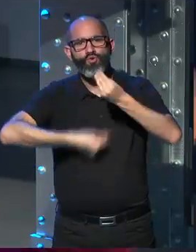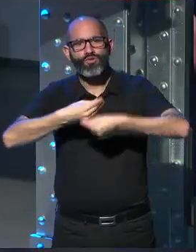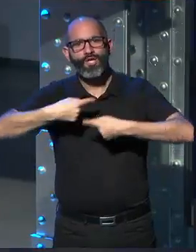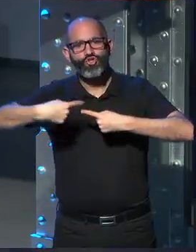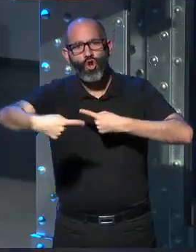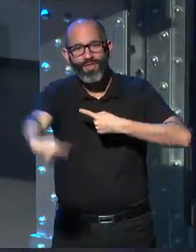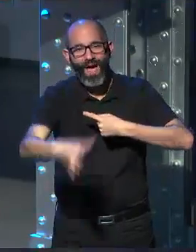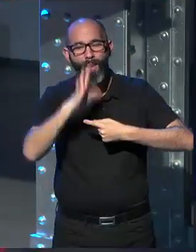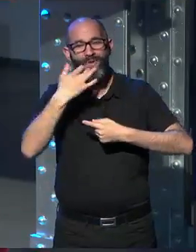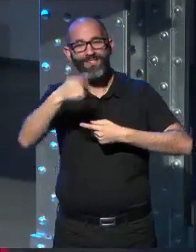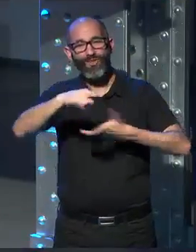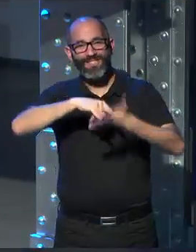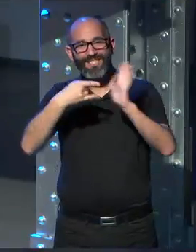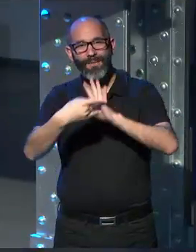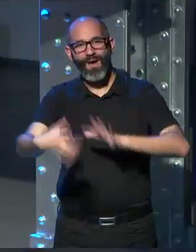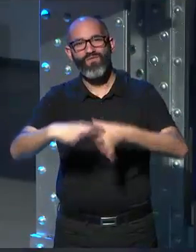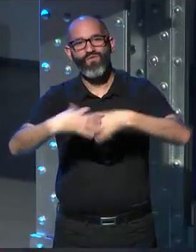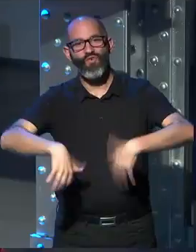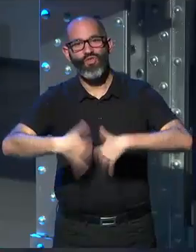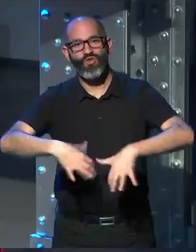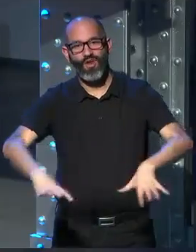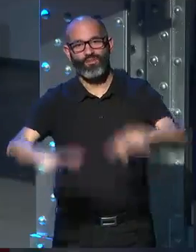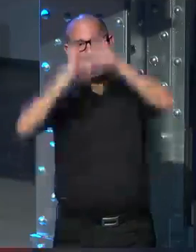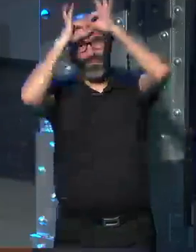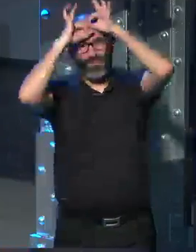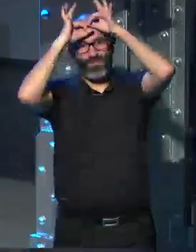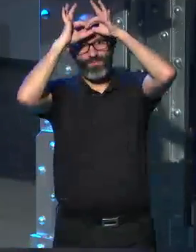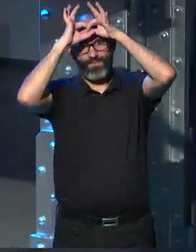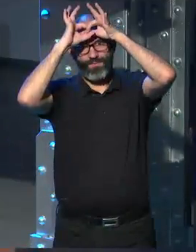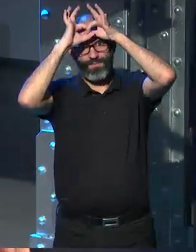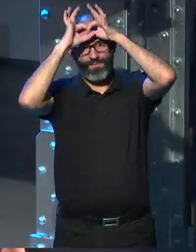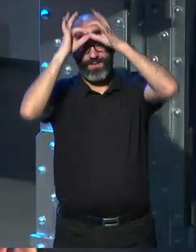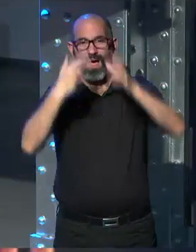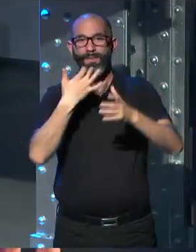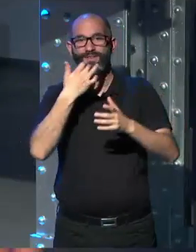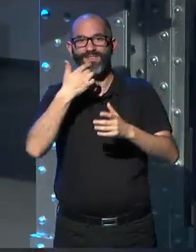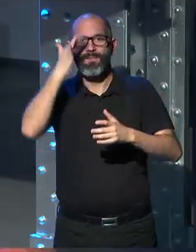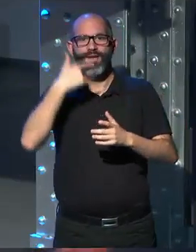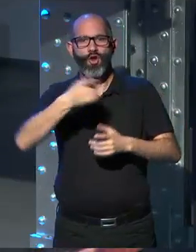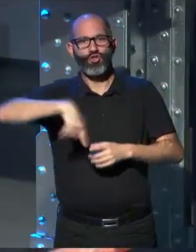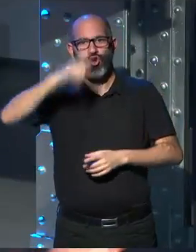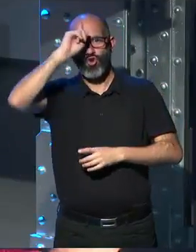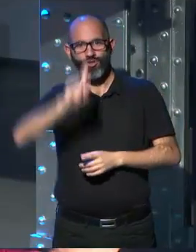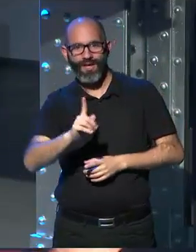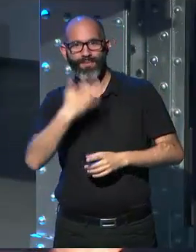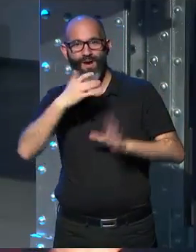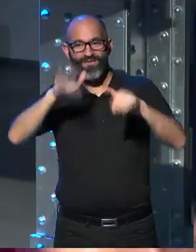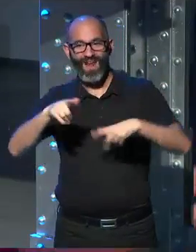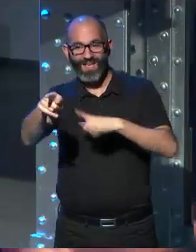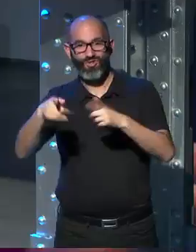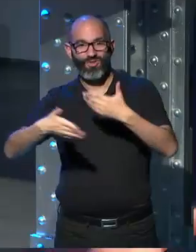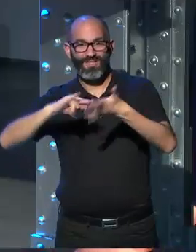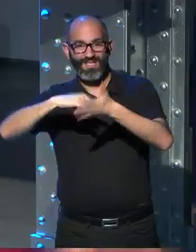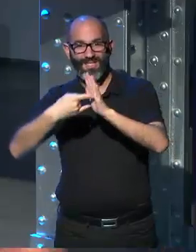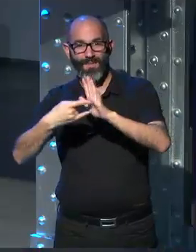porque son sistemas que funcionan con nuestro cerebro. Si no supiéramos utilizarlos o no tuviéramos la capacidad de utilizarlos, esos sistemas no venderían.